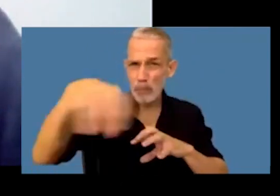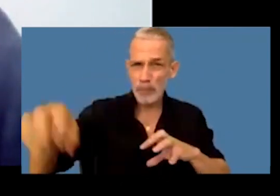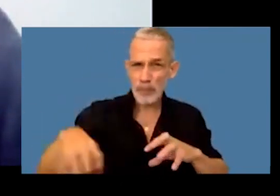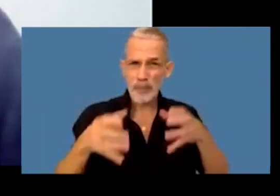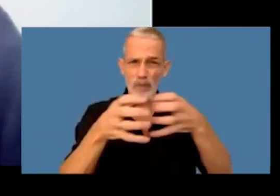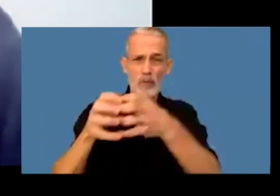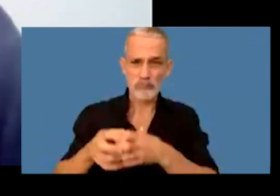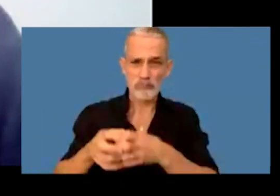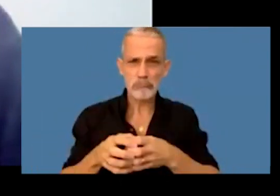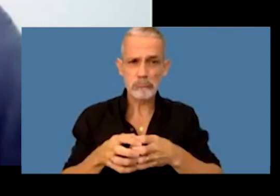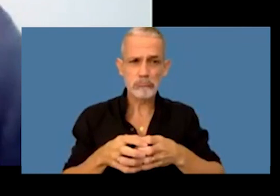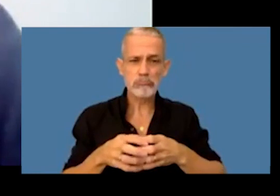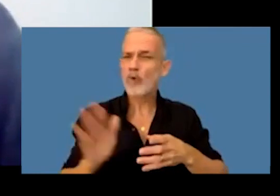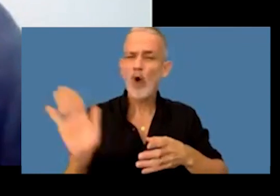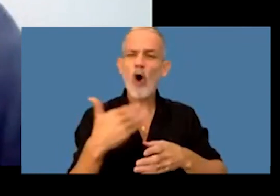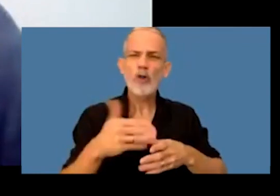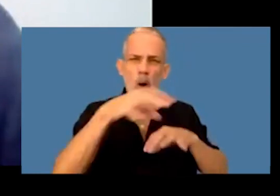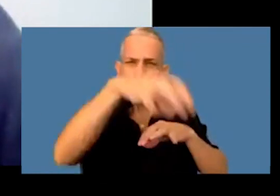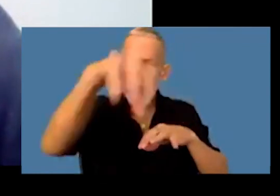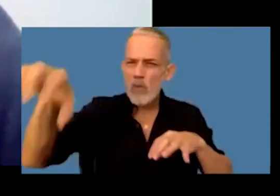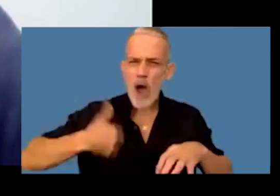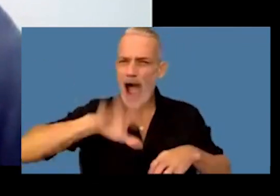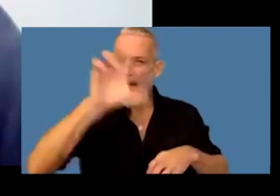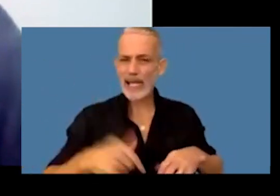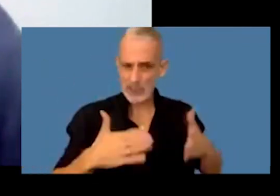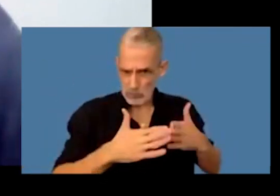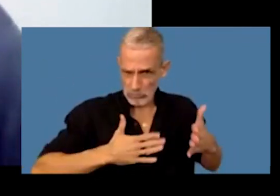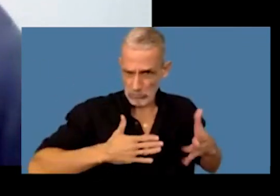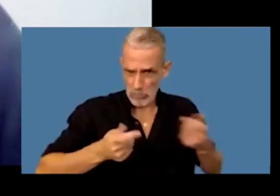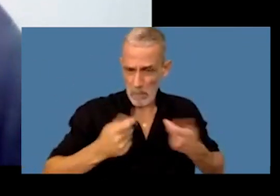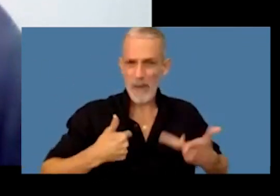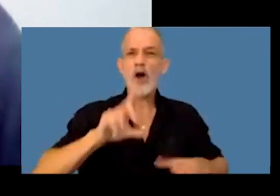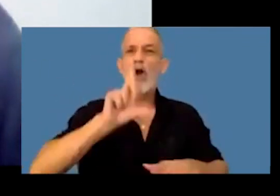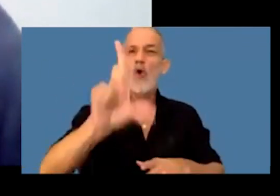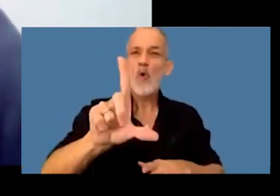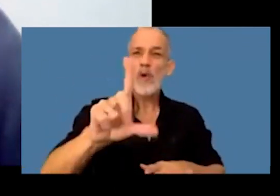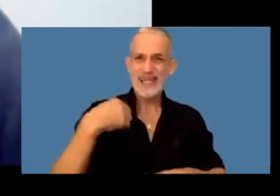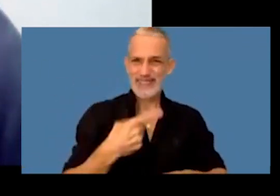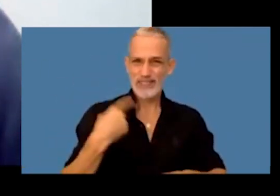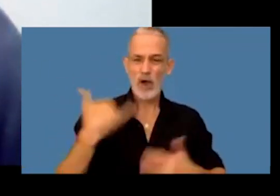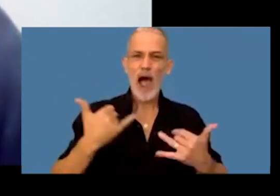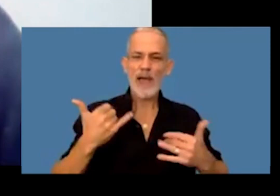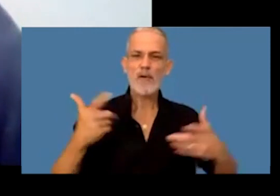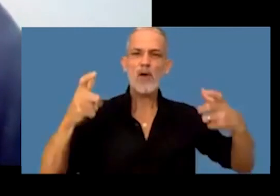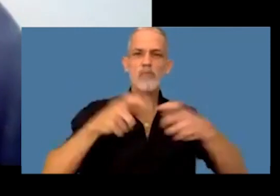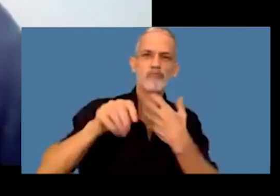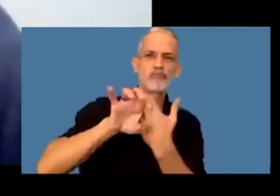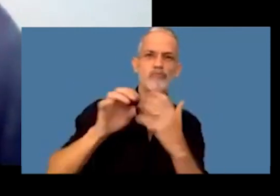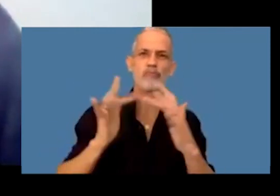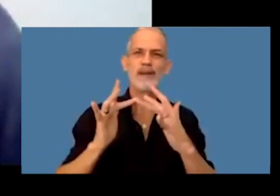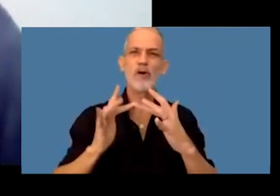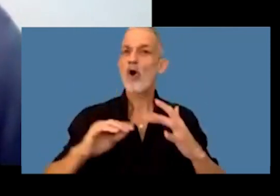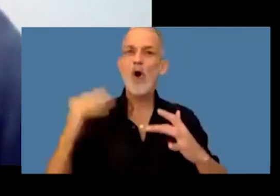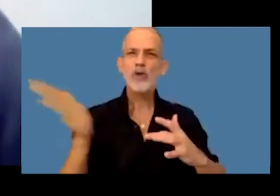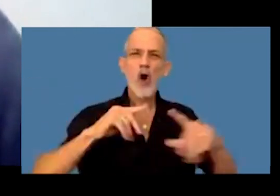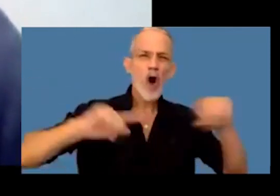todas las jurisdicciones del país. Incluso el día lunes nosotros vamos a estar teniendo una reunión con todos los coordinadores del país, así que